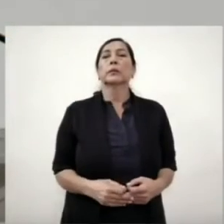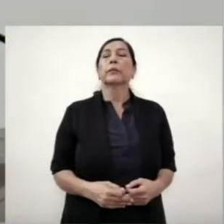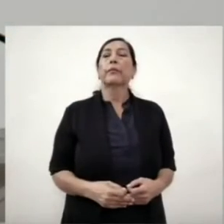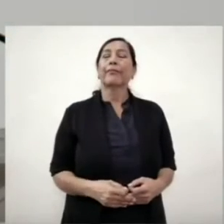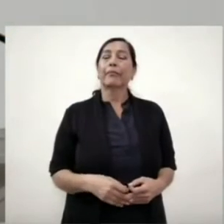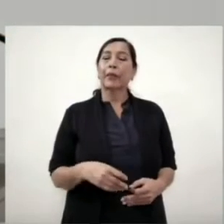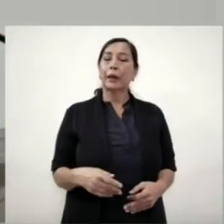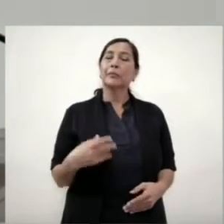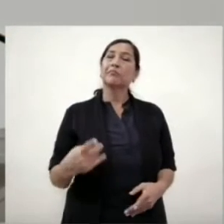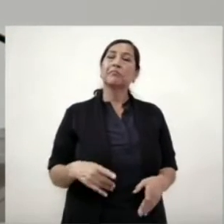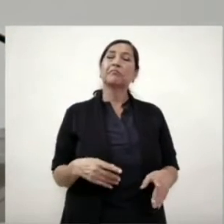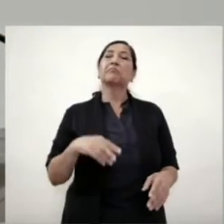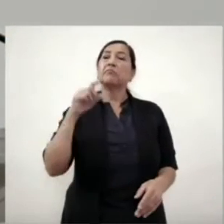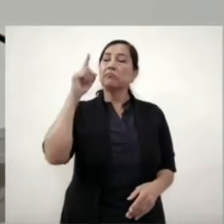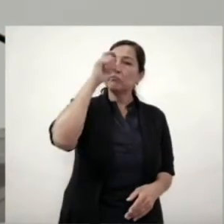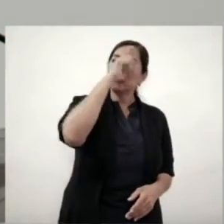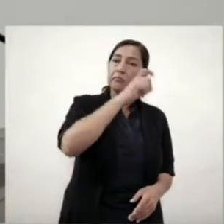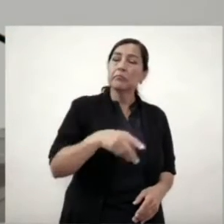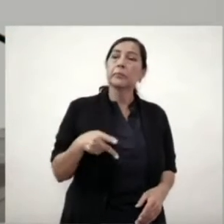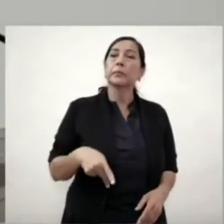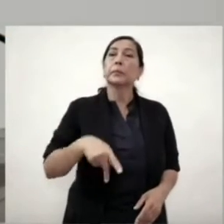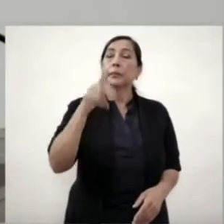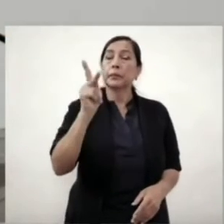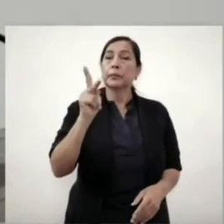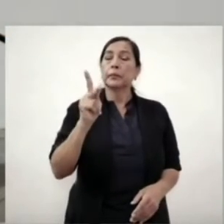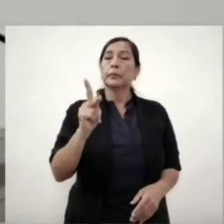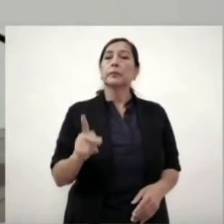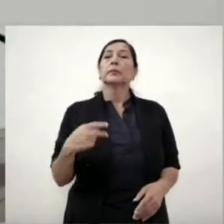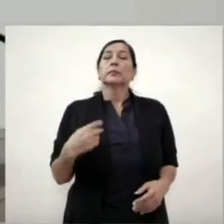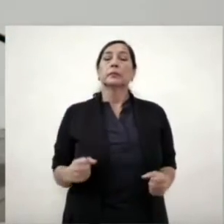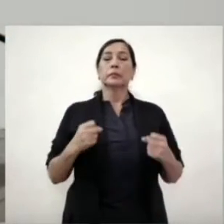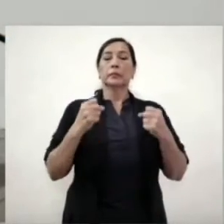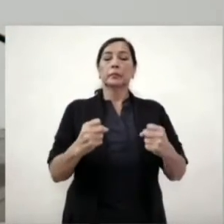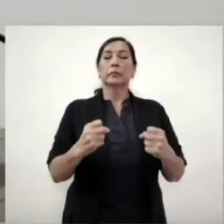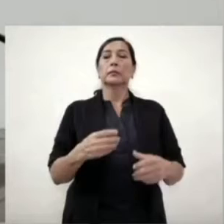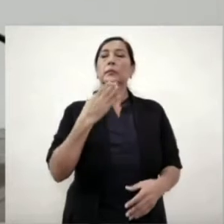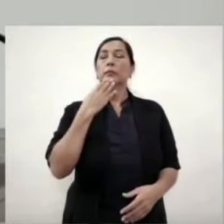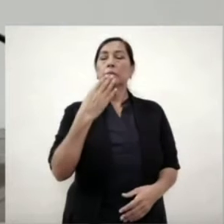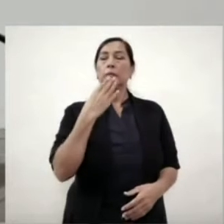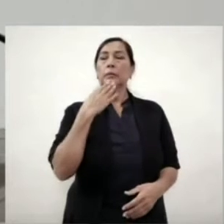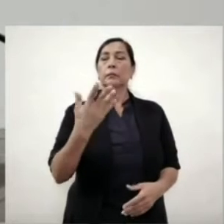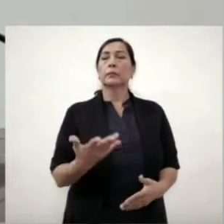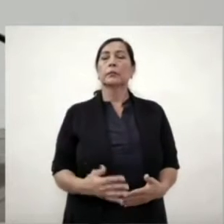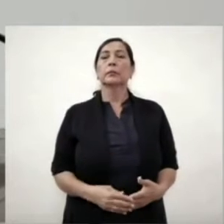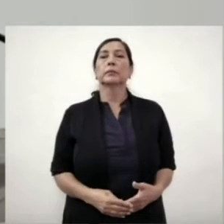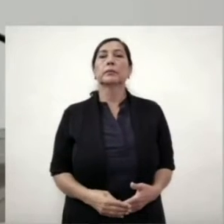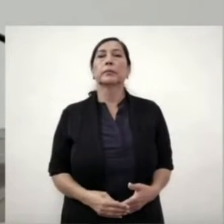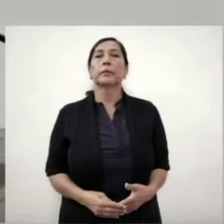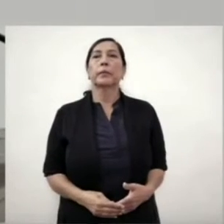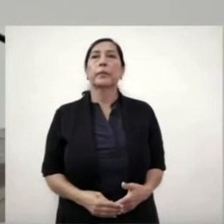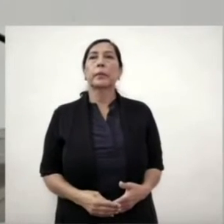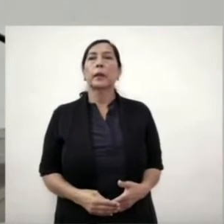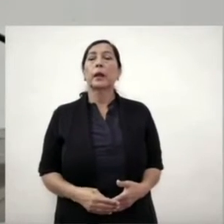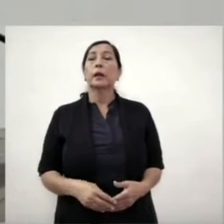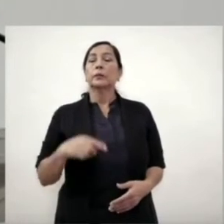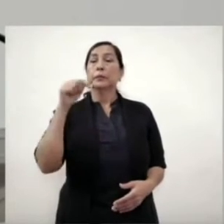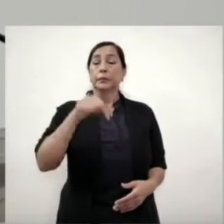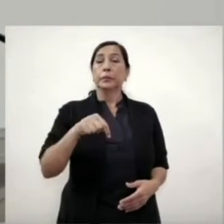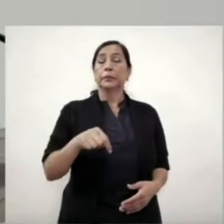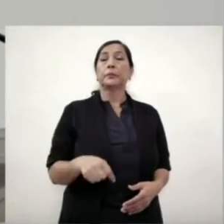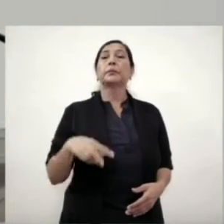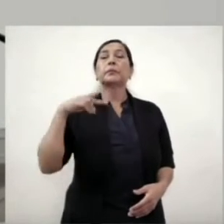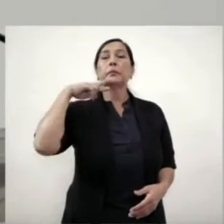Pero estoy seguro de que vamos en ruta correcta. Muestra de ello es que aquí en Zamora,